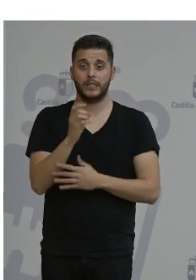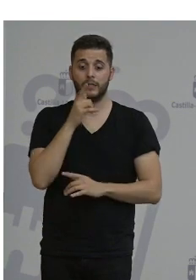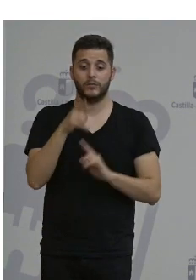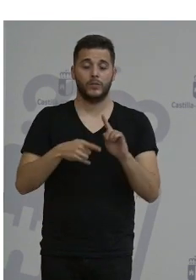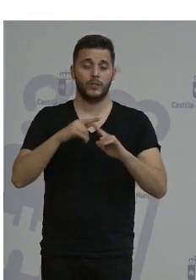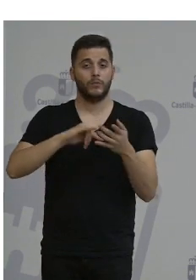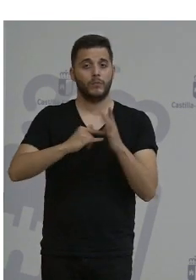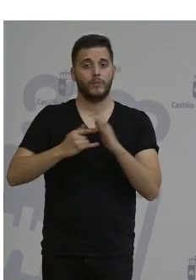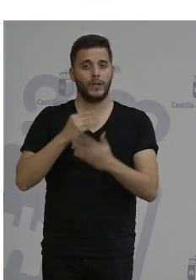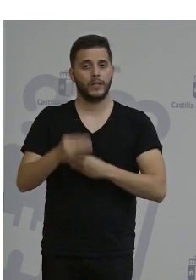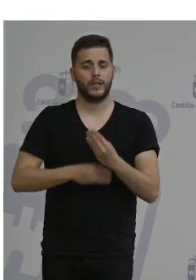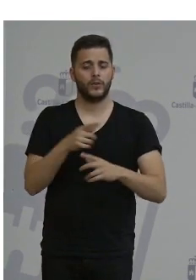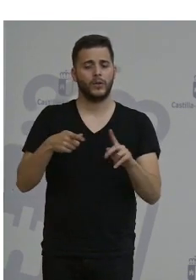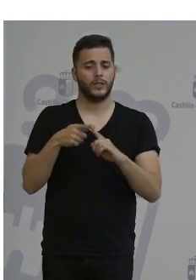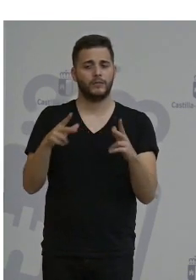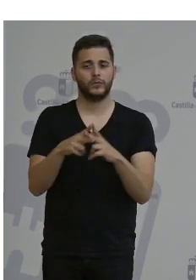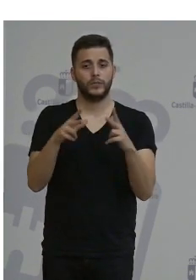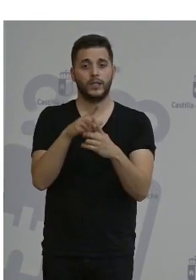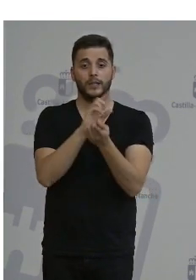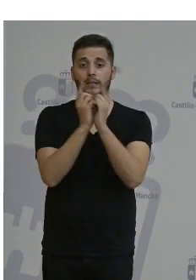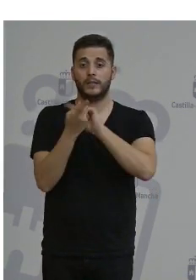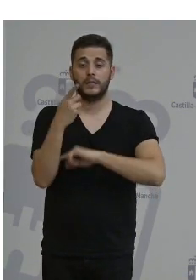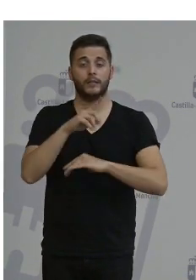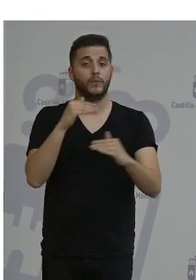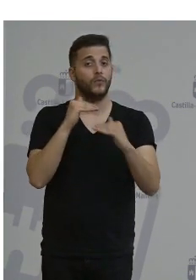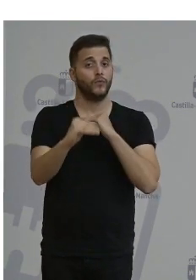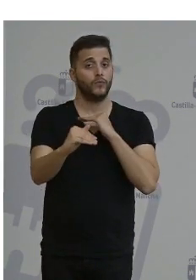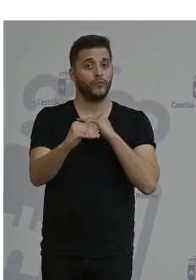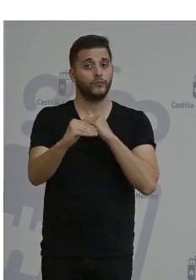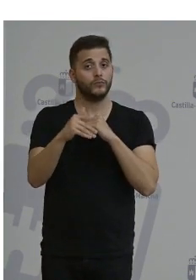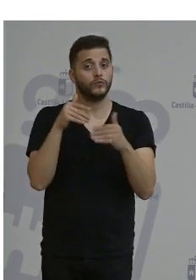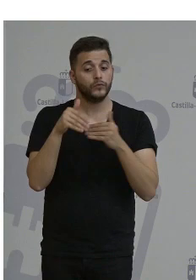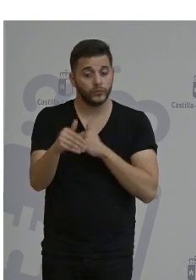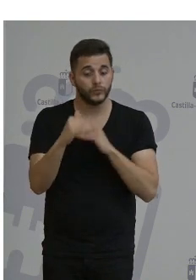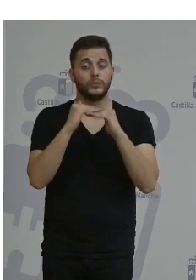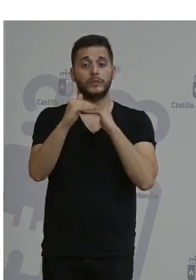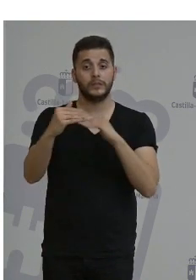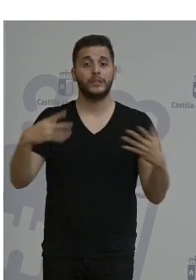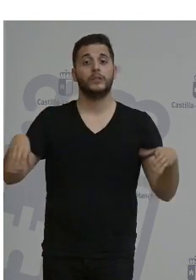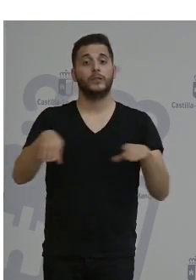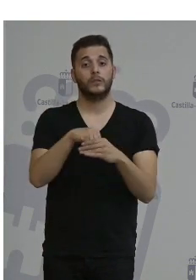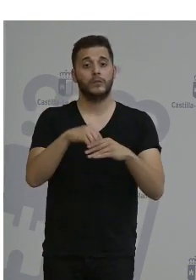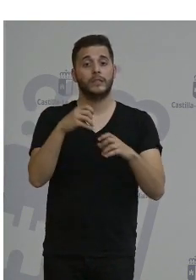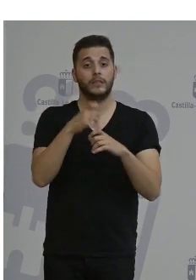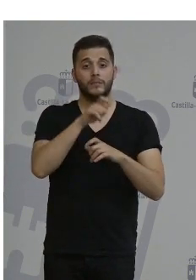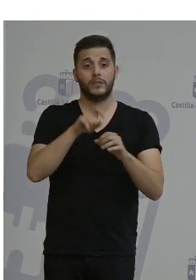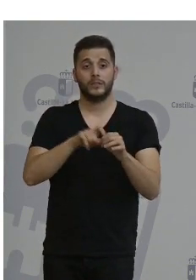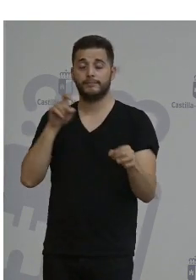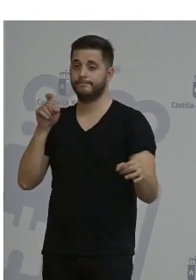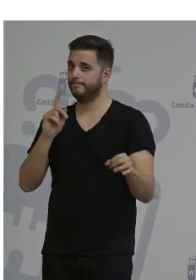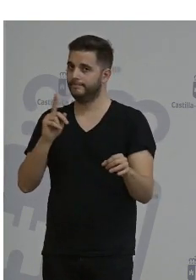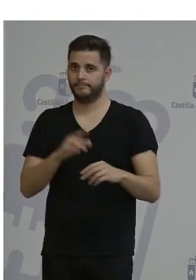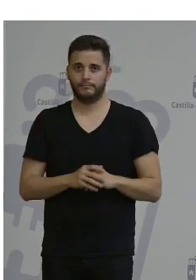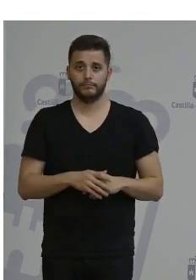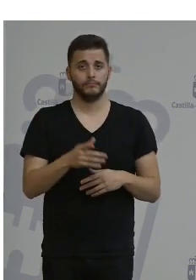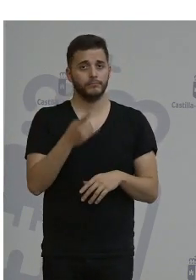transformar nuestras sociedades y lograr un futuro sostenible e inclusivo, sin dejar a nadie atrás. Es necesario por